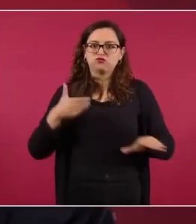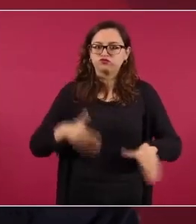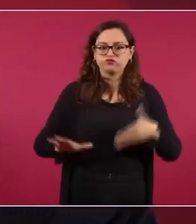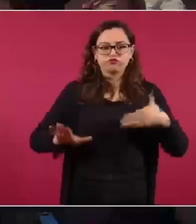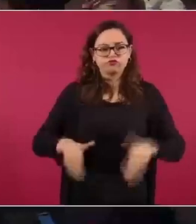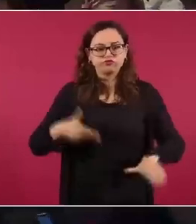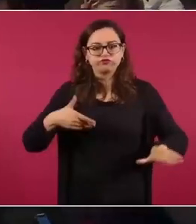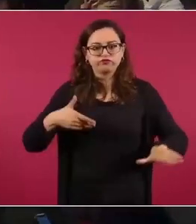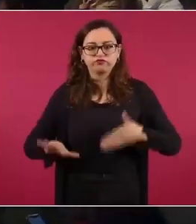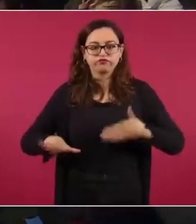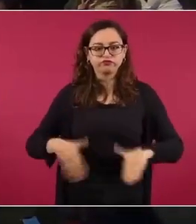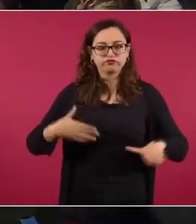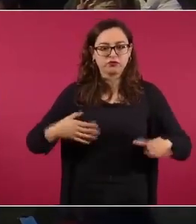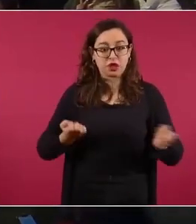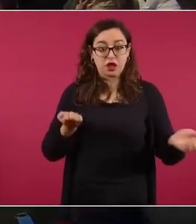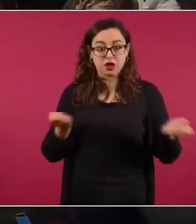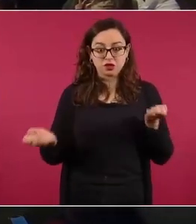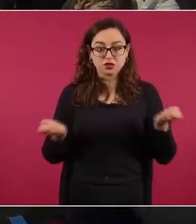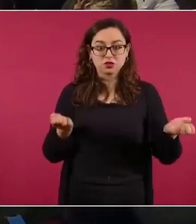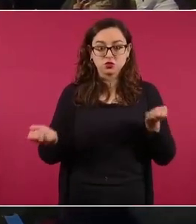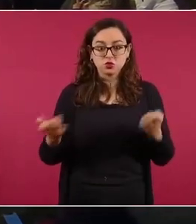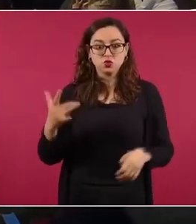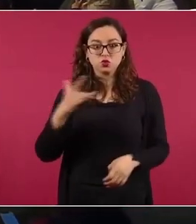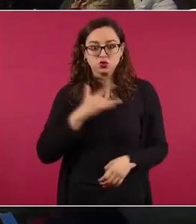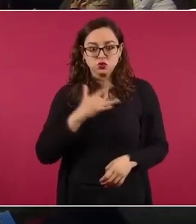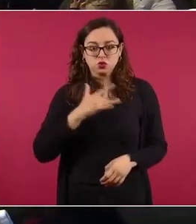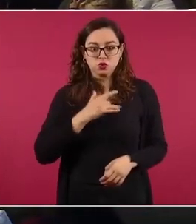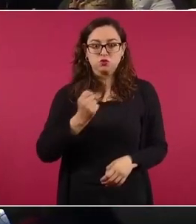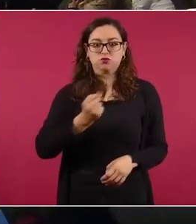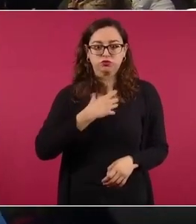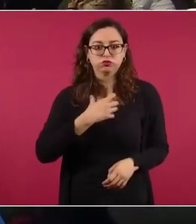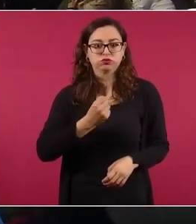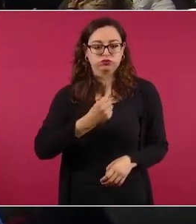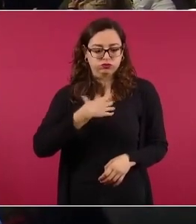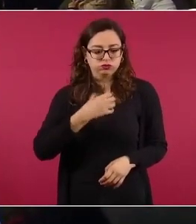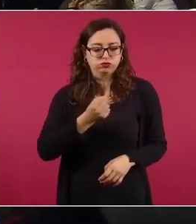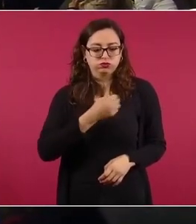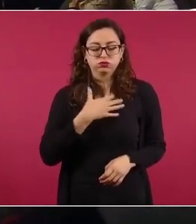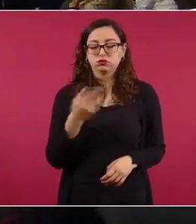para lo que llaman cardio,